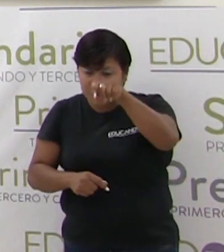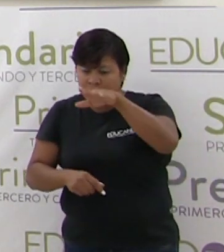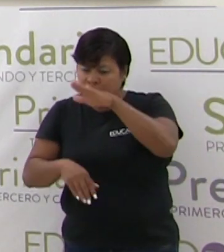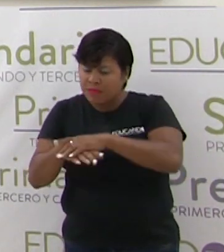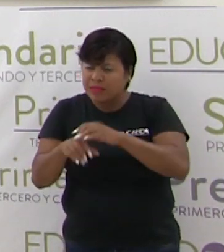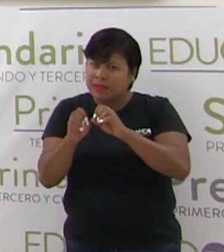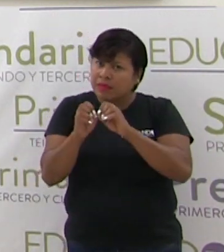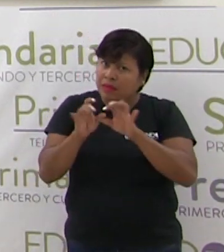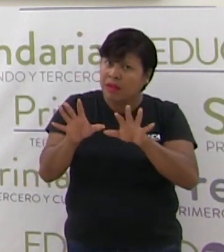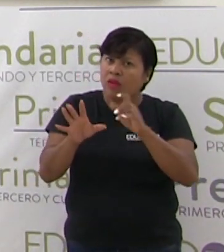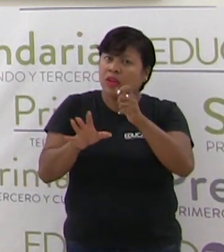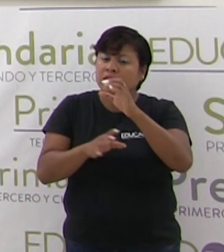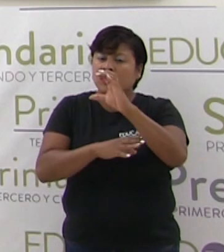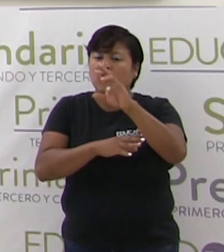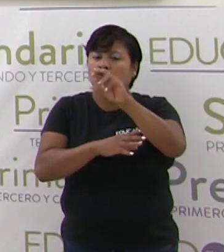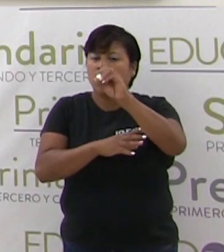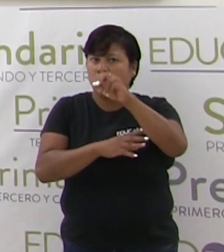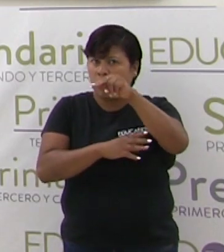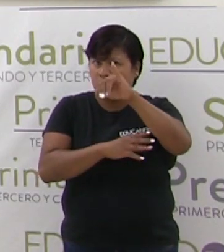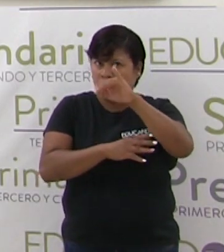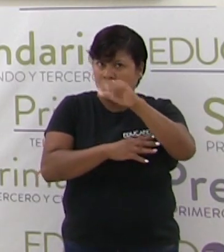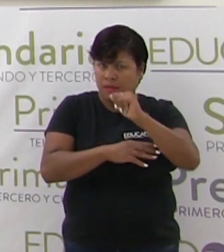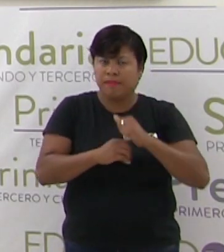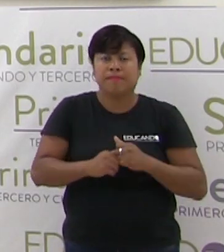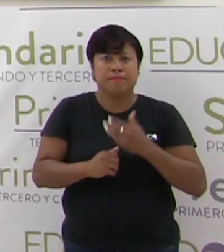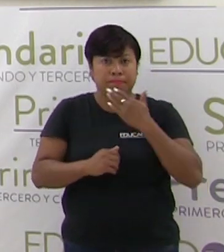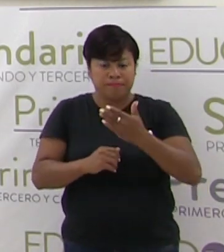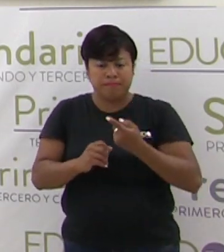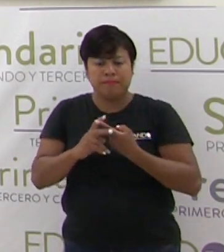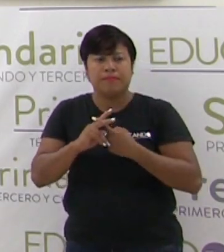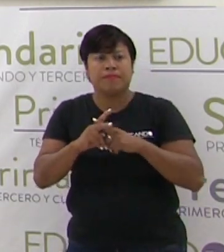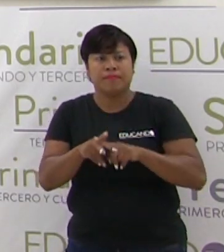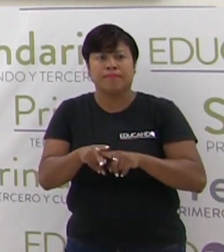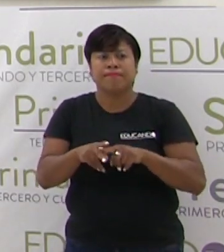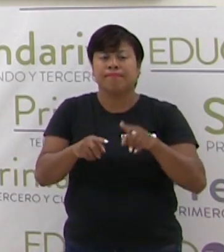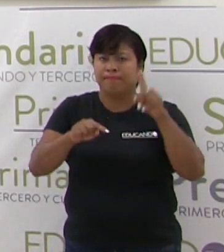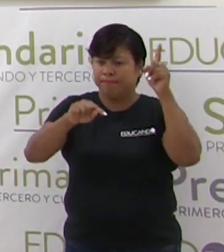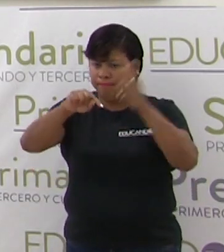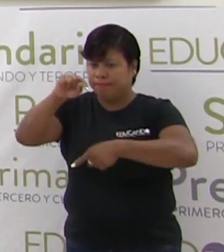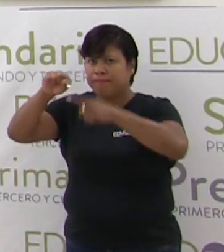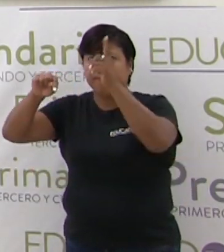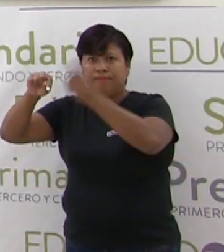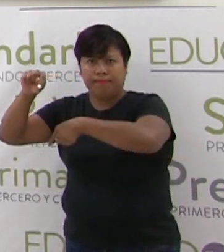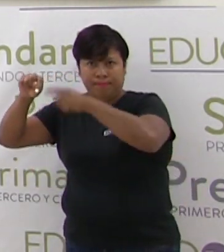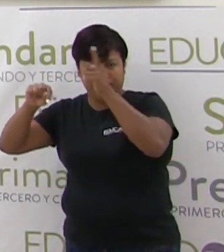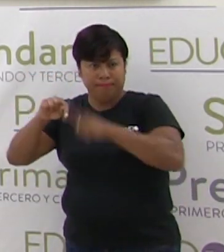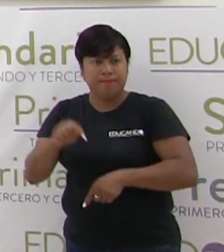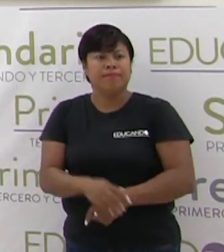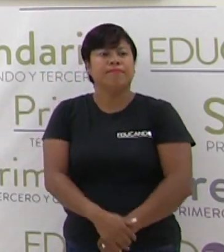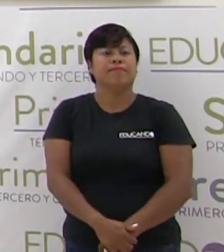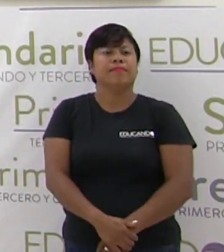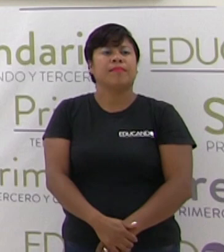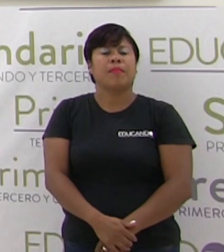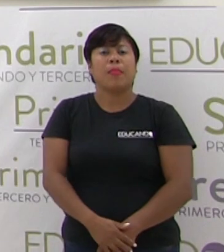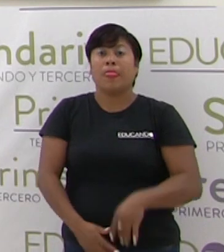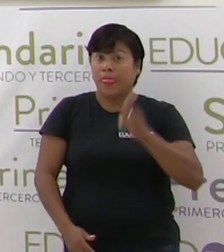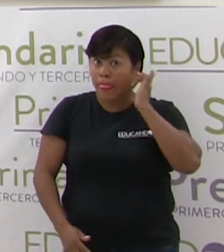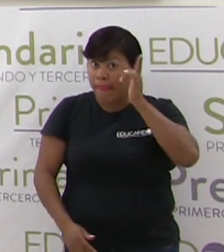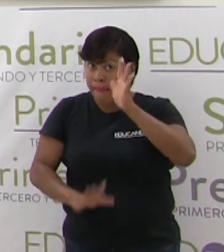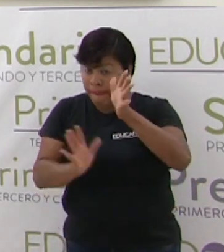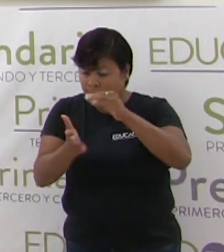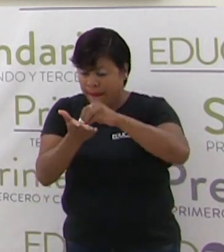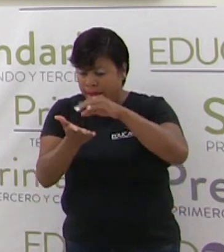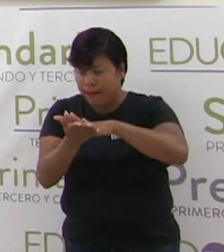quede bien claro la crónica. Muy bien. Voy a empezar quitando esto, que ya espero